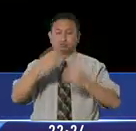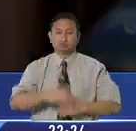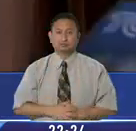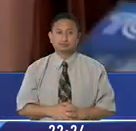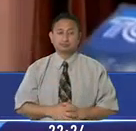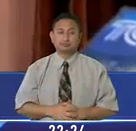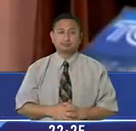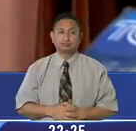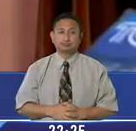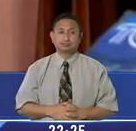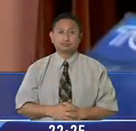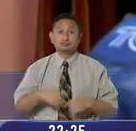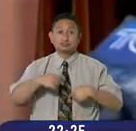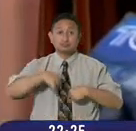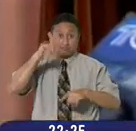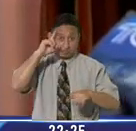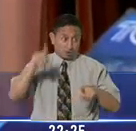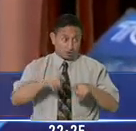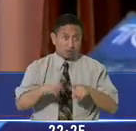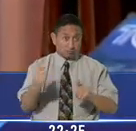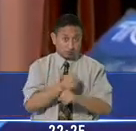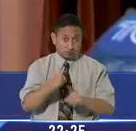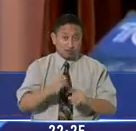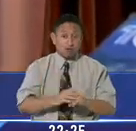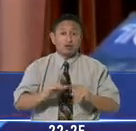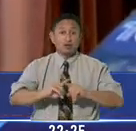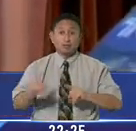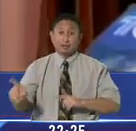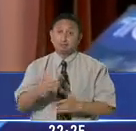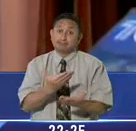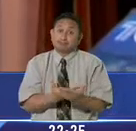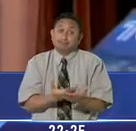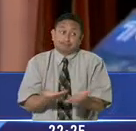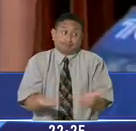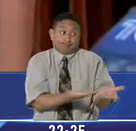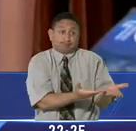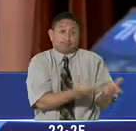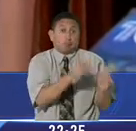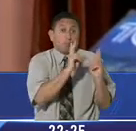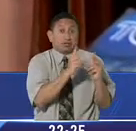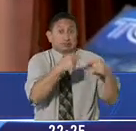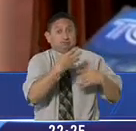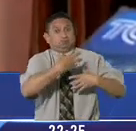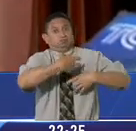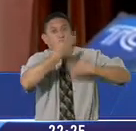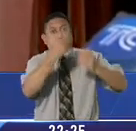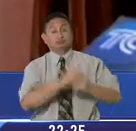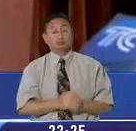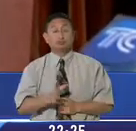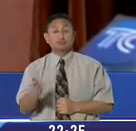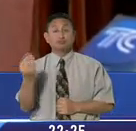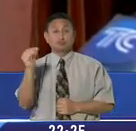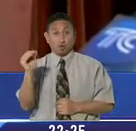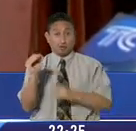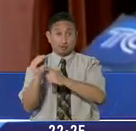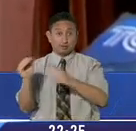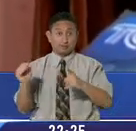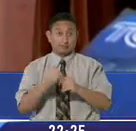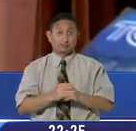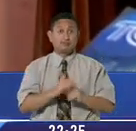rodeaba. No estamos de acuerdo con la violencia, pero los hechos hicieron que los vecinos se molestaran porque ese muchacho